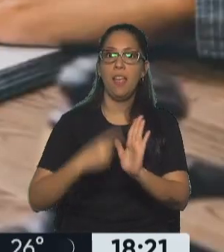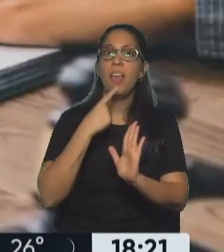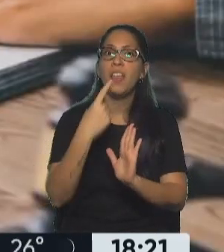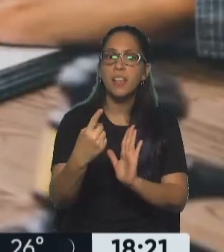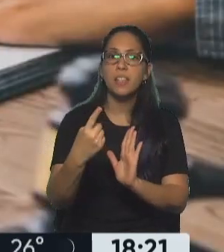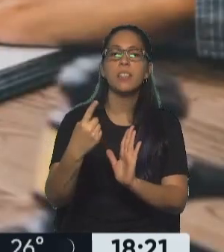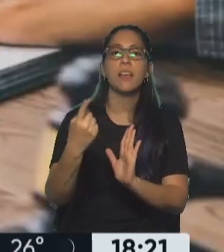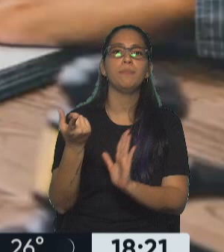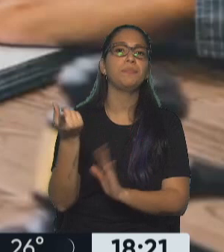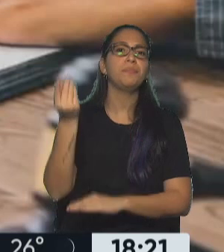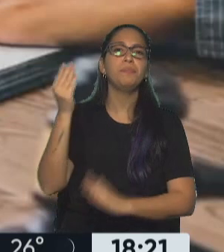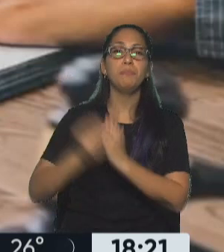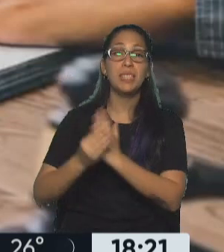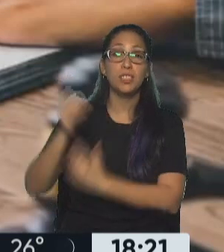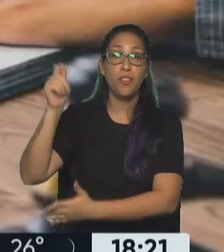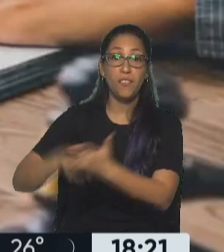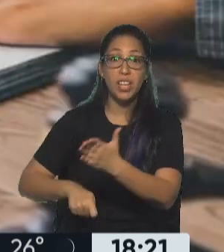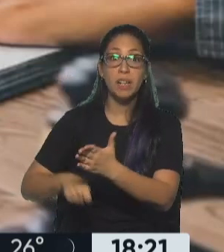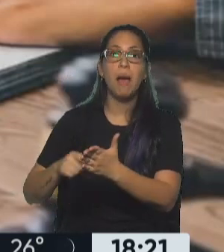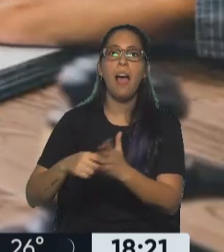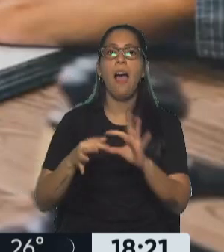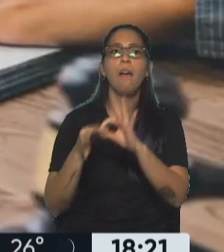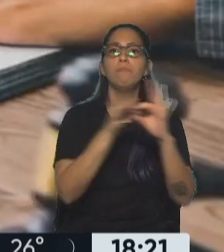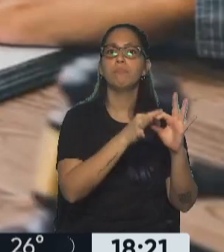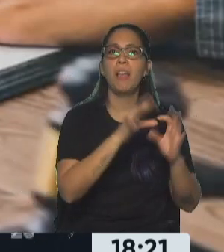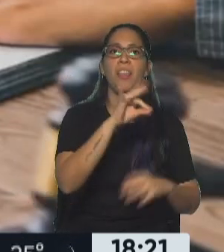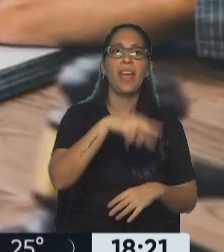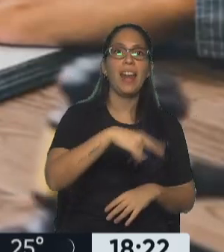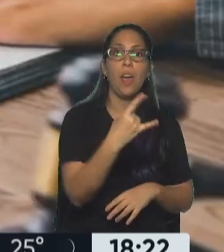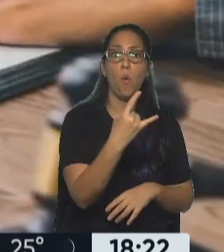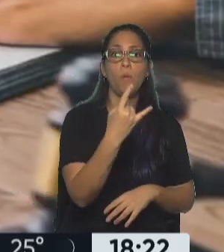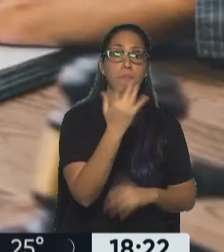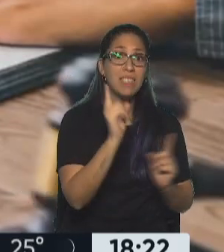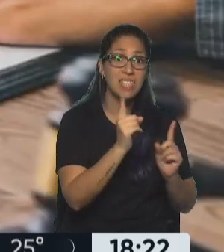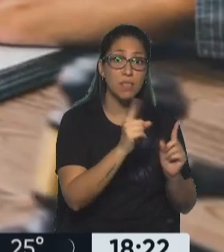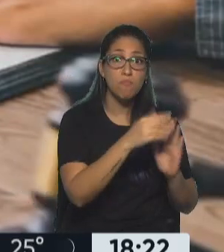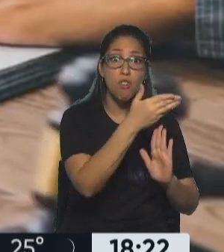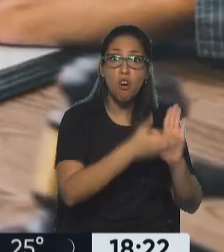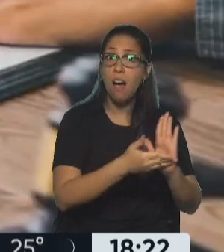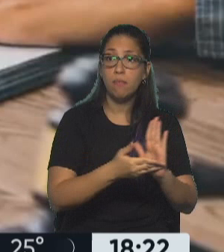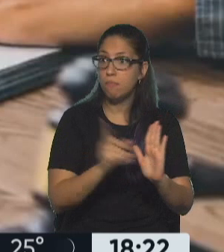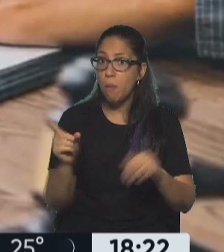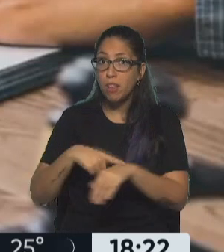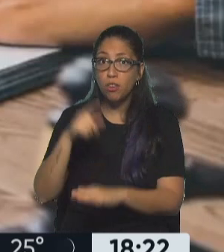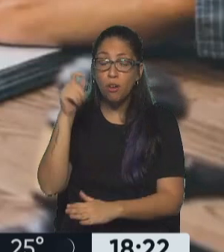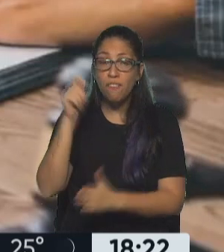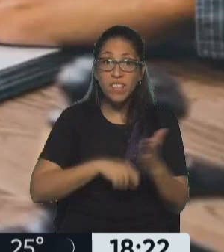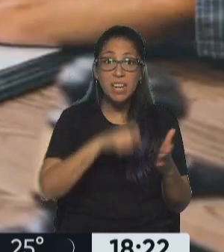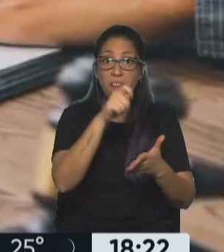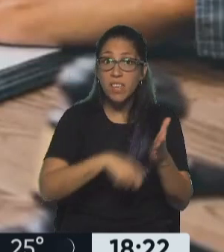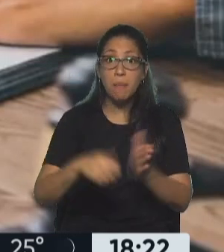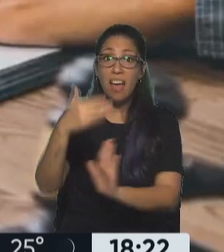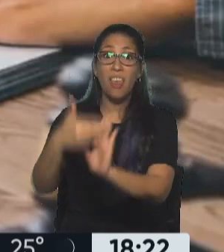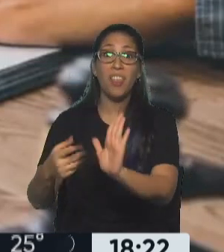validar la competencia del ministro firmante se citó ese DNU 575/18 que no existía al momento de ninguna de las dos